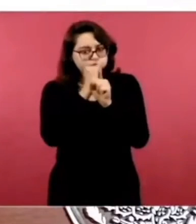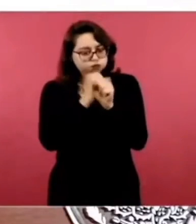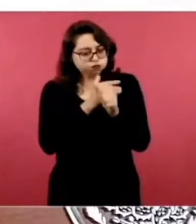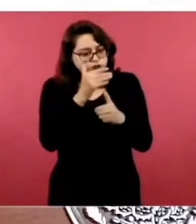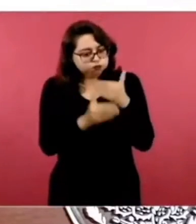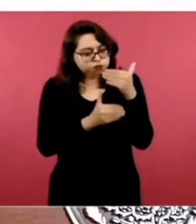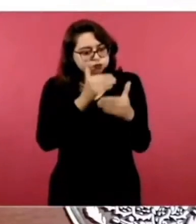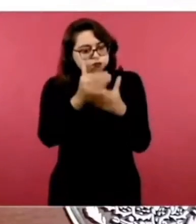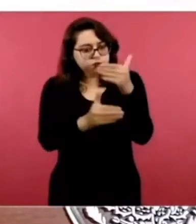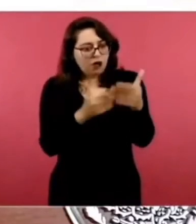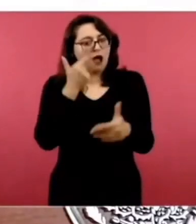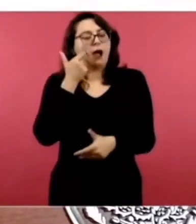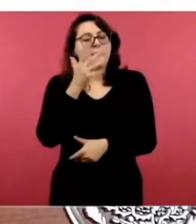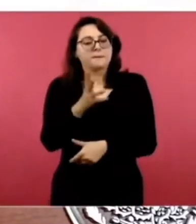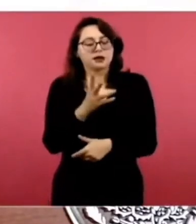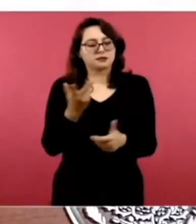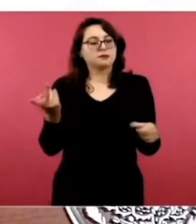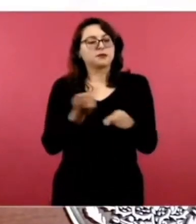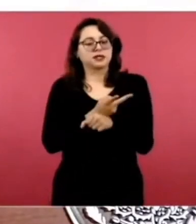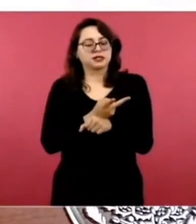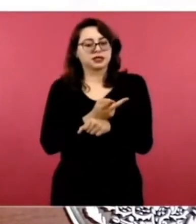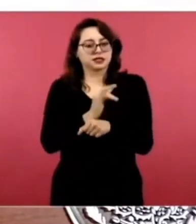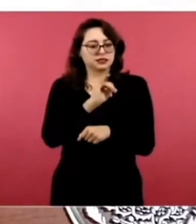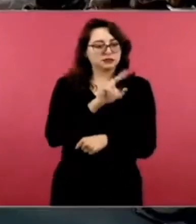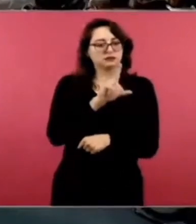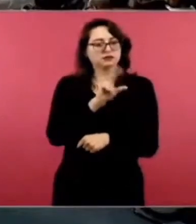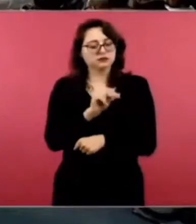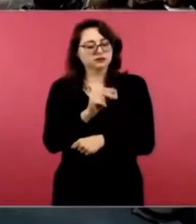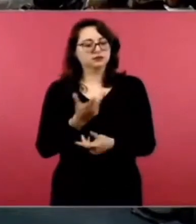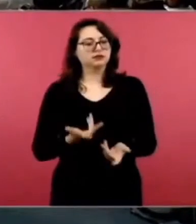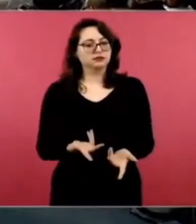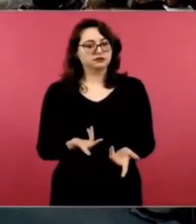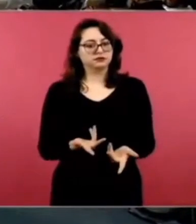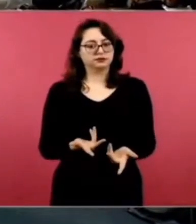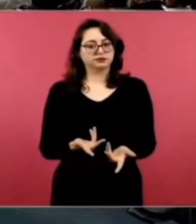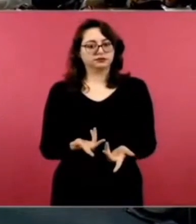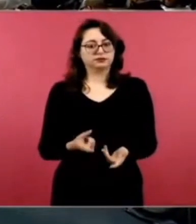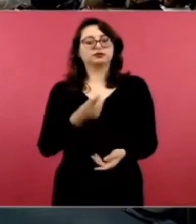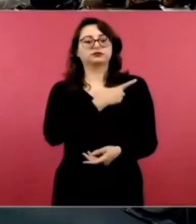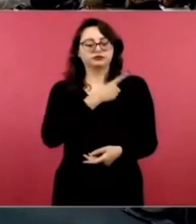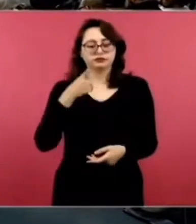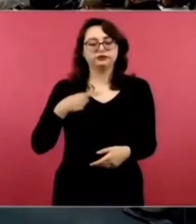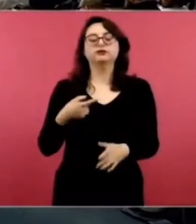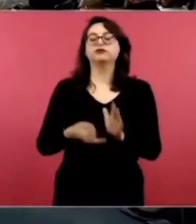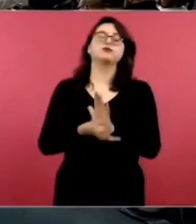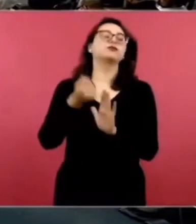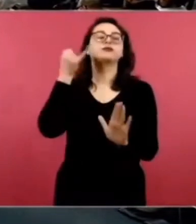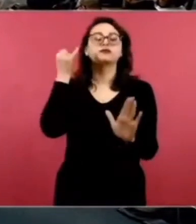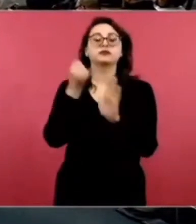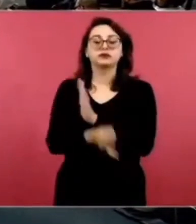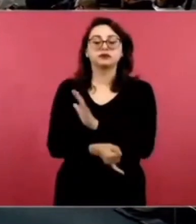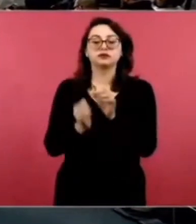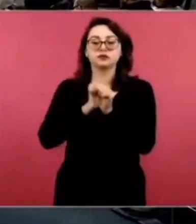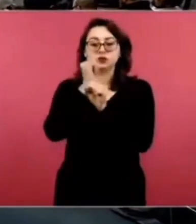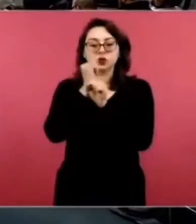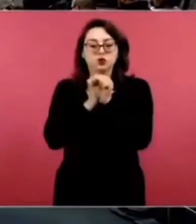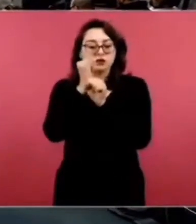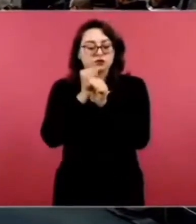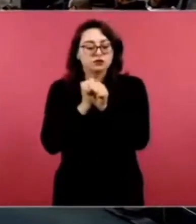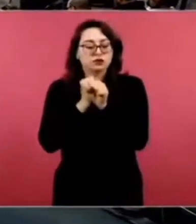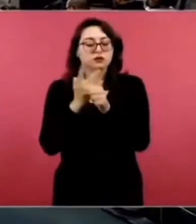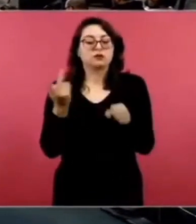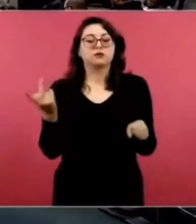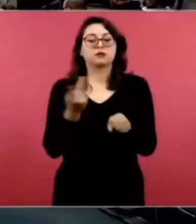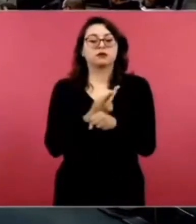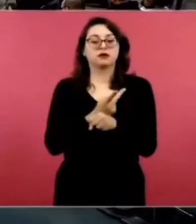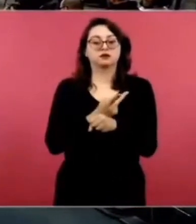para llevar a cabo una investigación. Porque esto, si se demuestra de que el